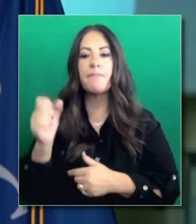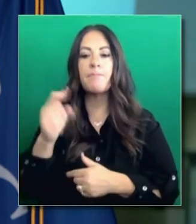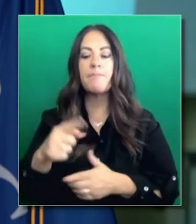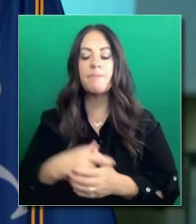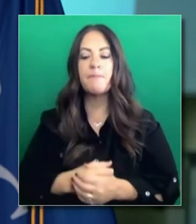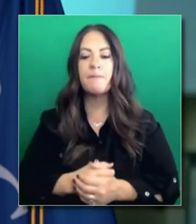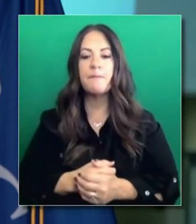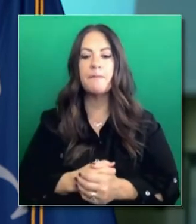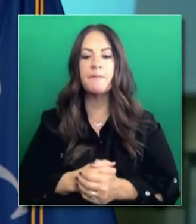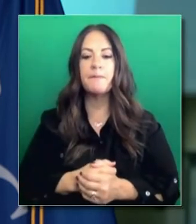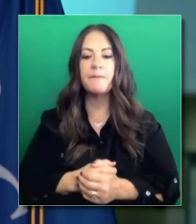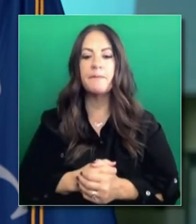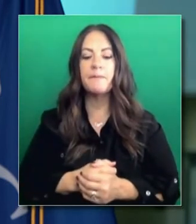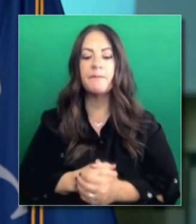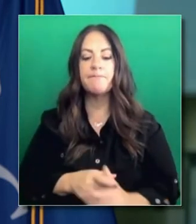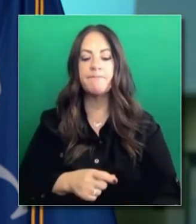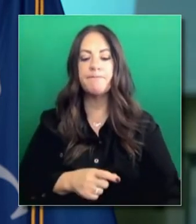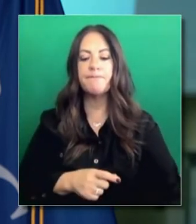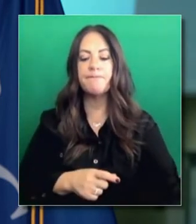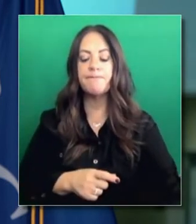¿Qué tal, gobernador?